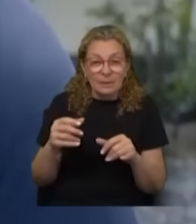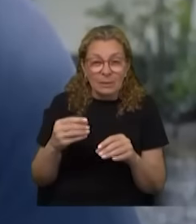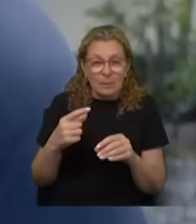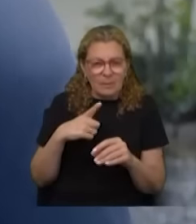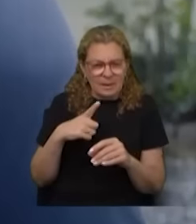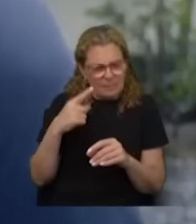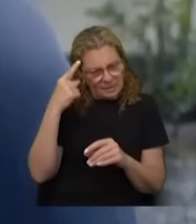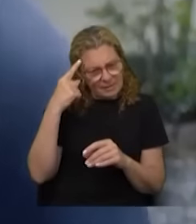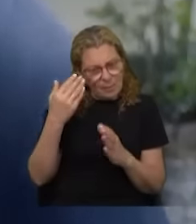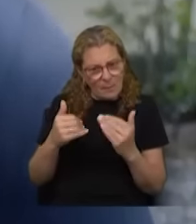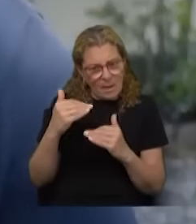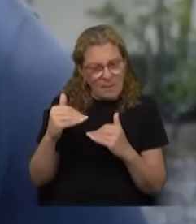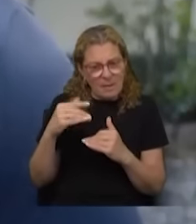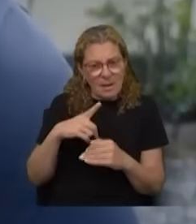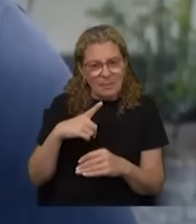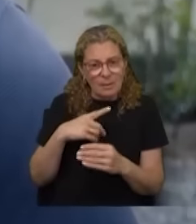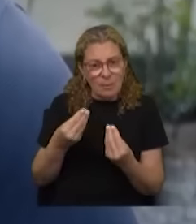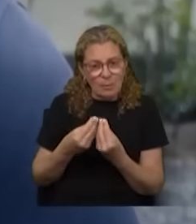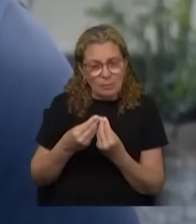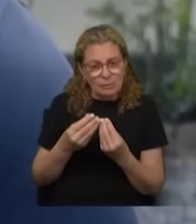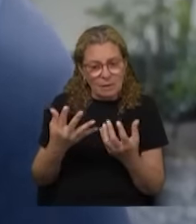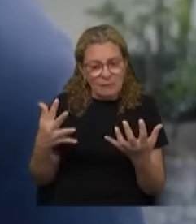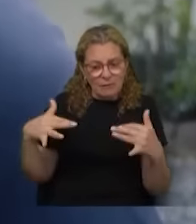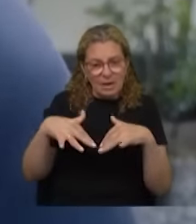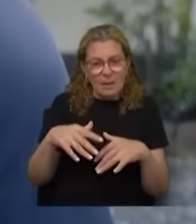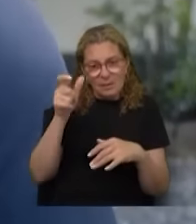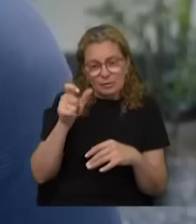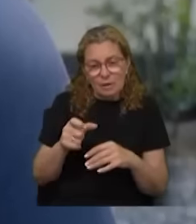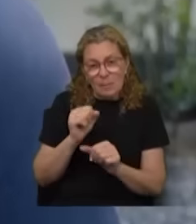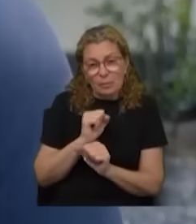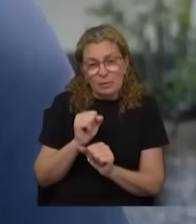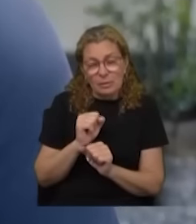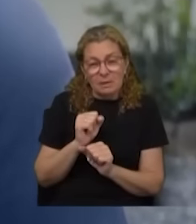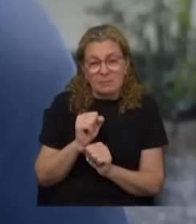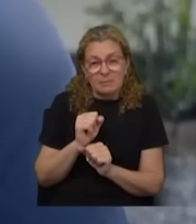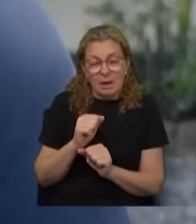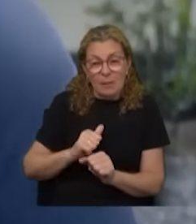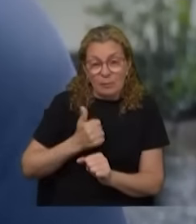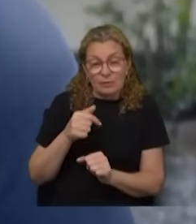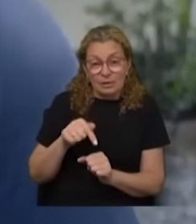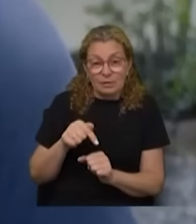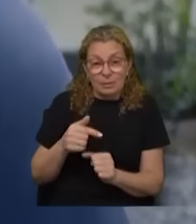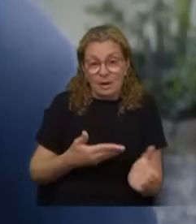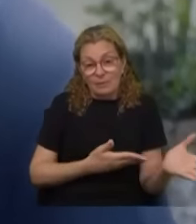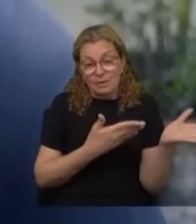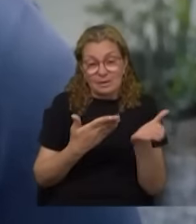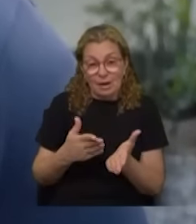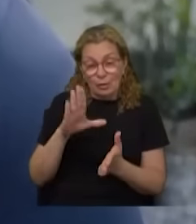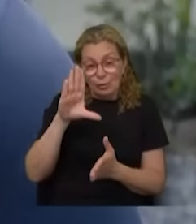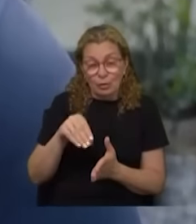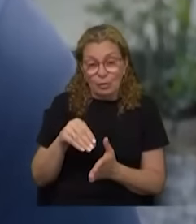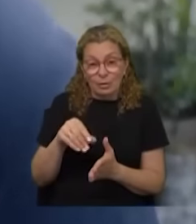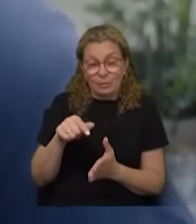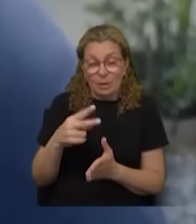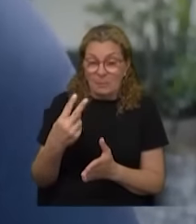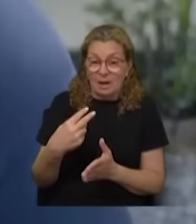expectativas y esperemos que venga la mayor cantidad de gente posible aprovecho este momento para invitarlos a todos por ahí los que